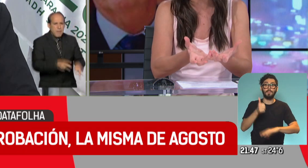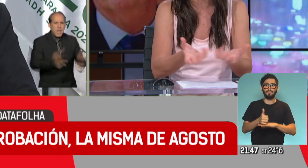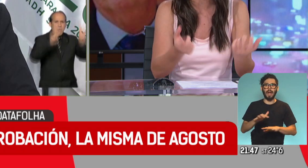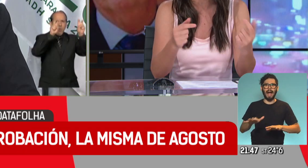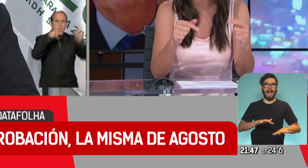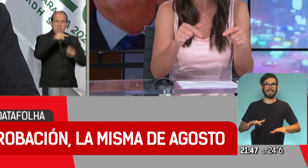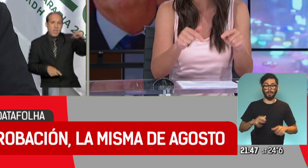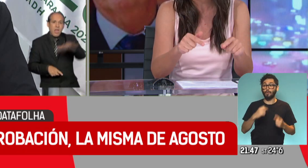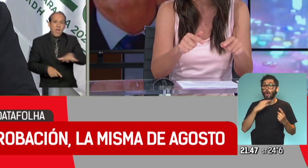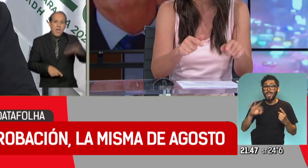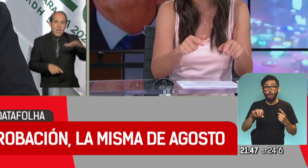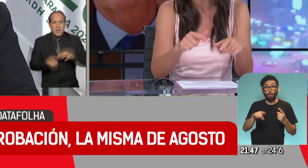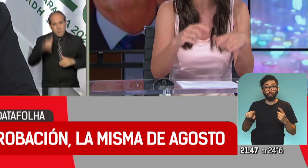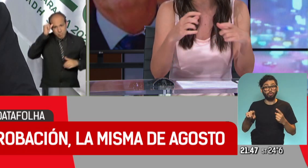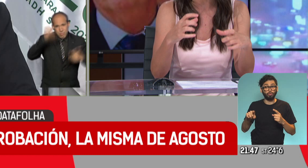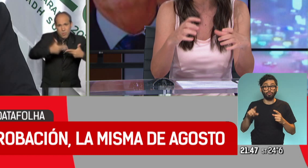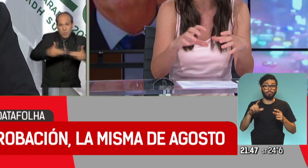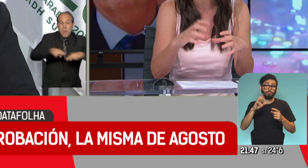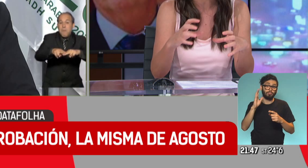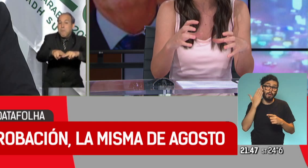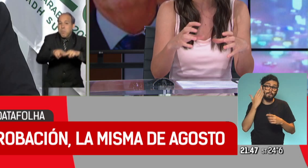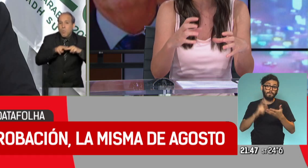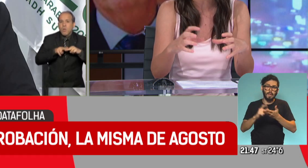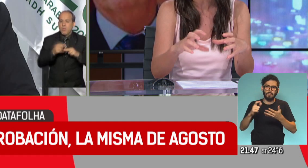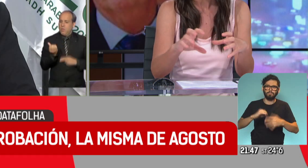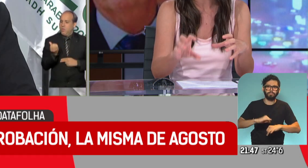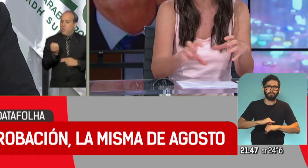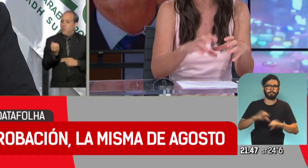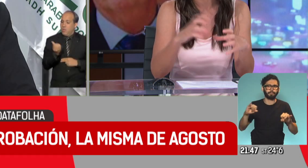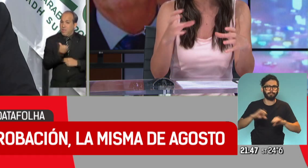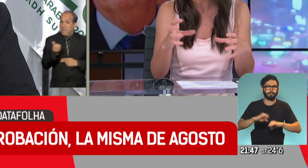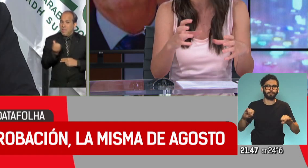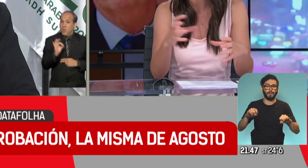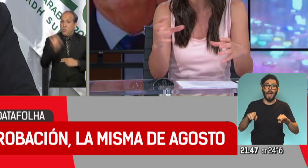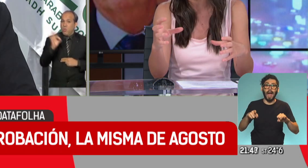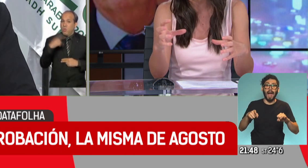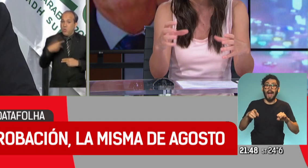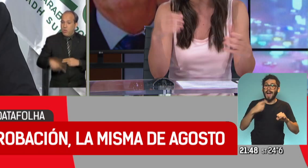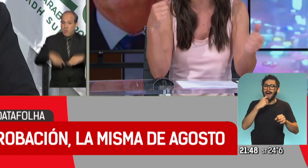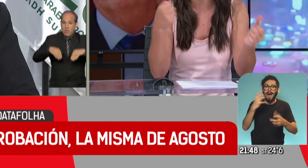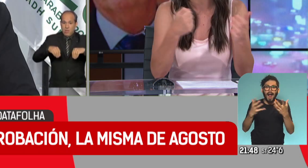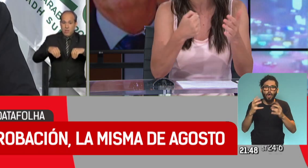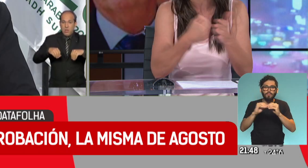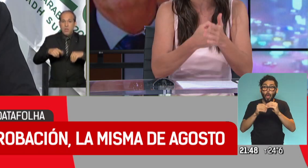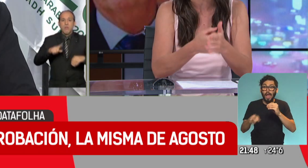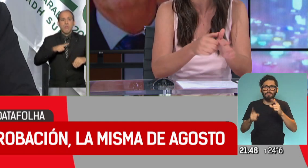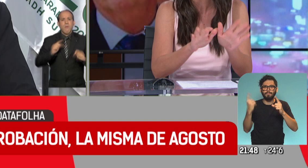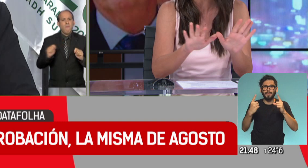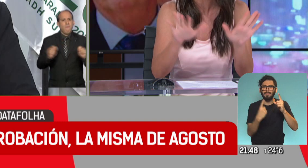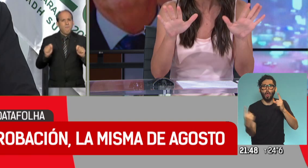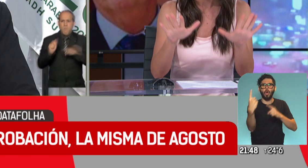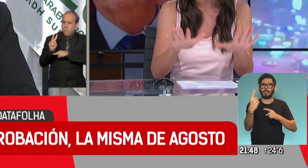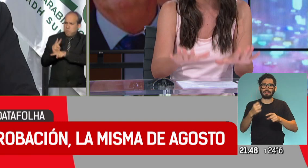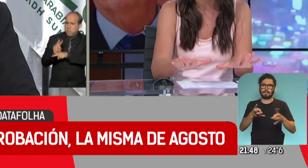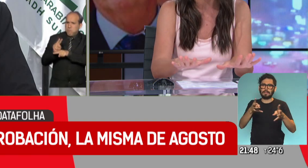sus hijos, sobre todo en las redes sociales, que también toman esa posición incluso más incendiaria cuando pasa algún tipo de conflicto, son los que van al choque. Bueno,